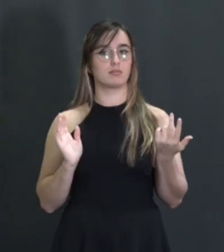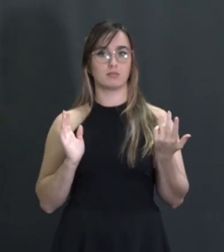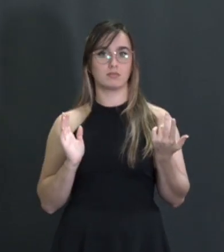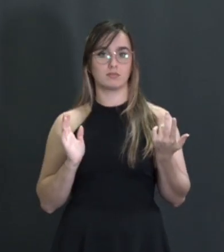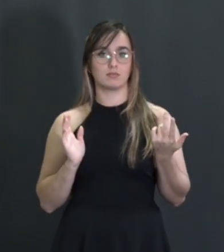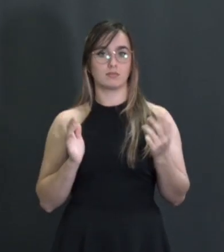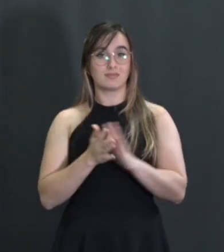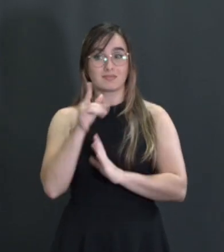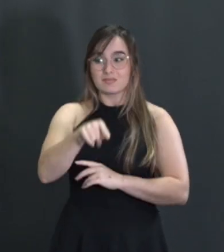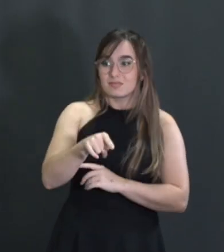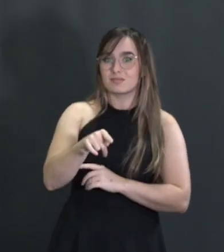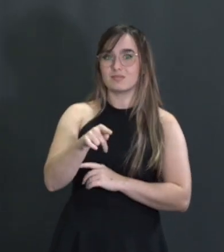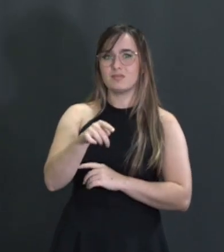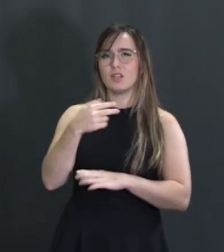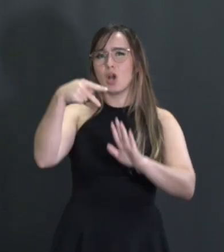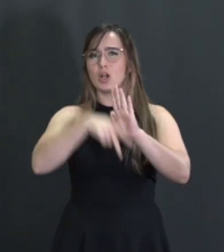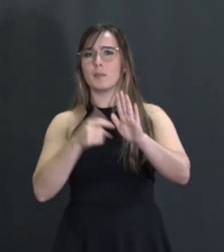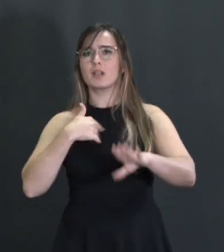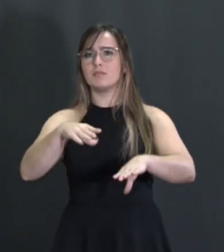a la acatación de esta norma.